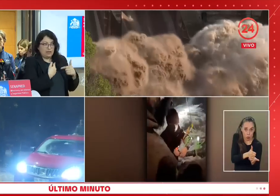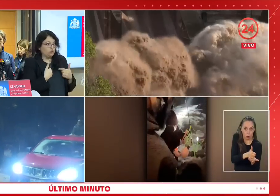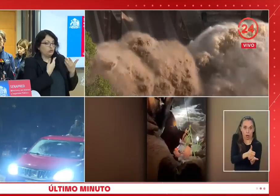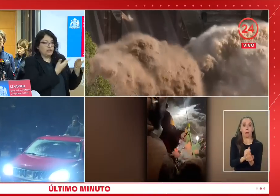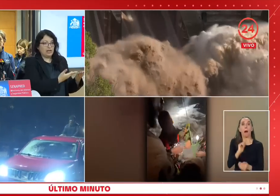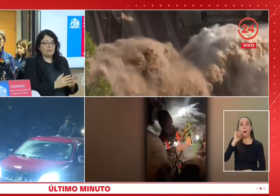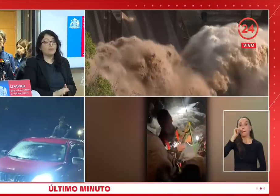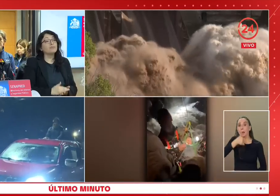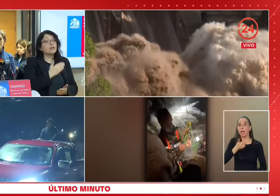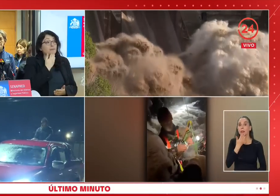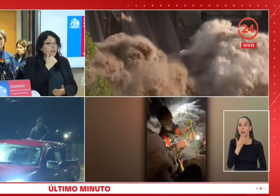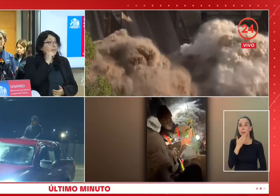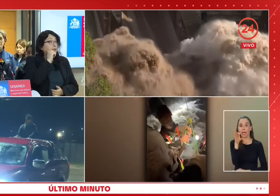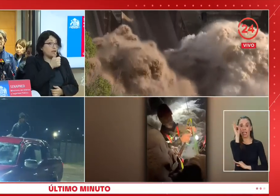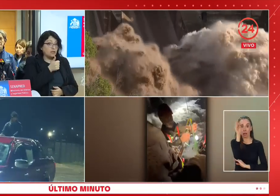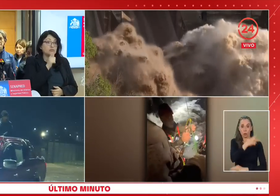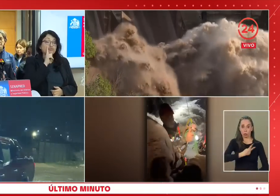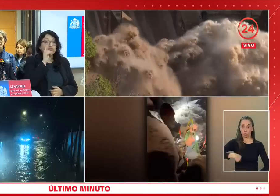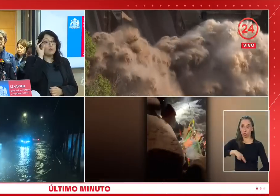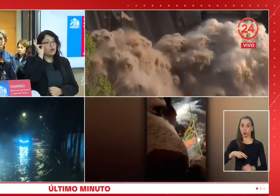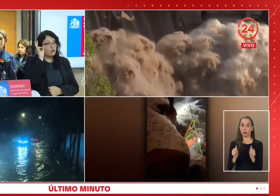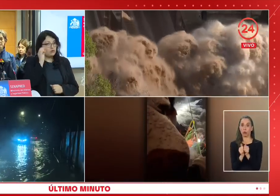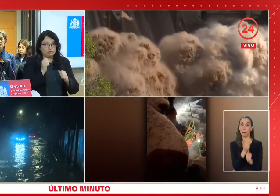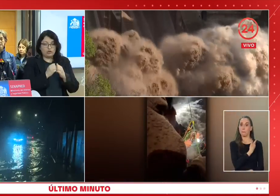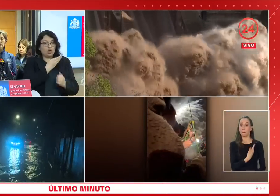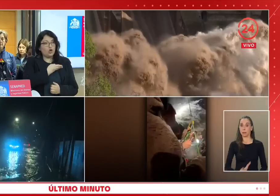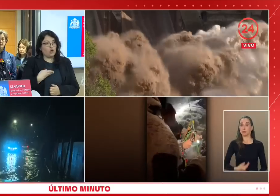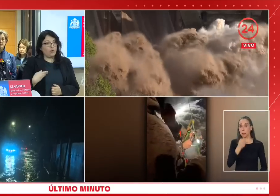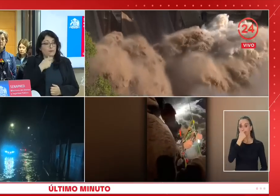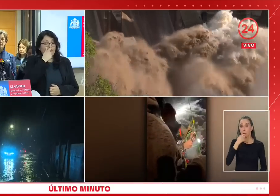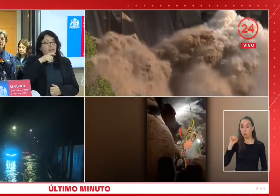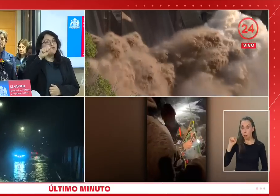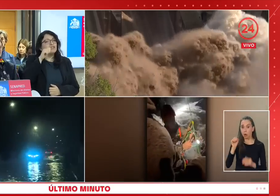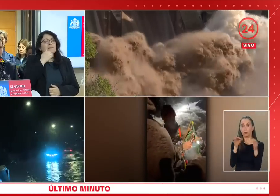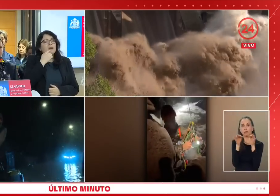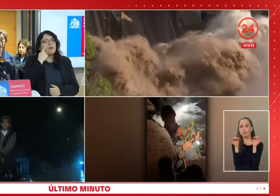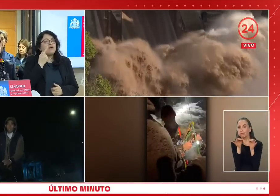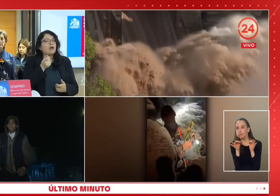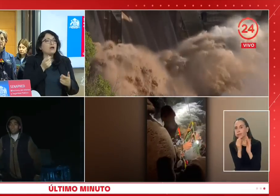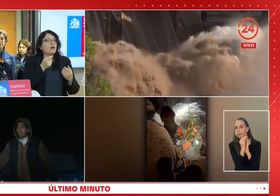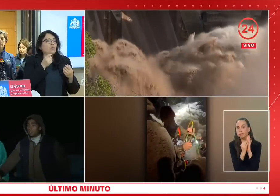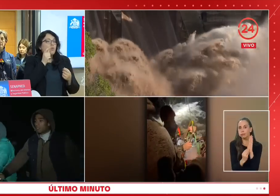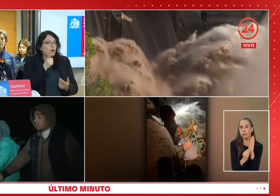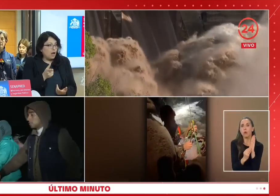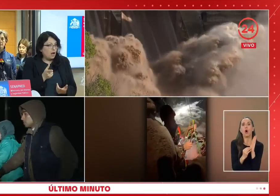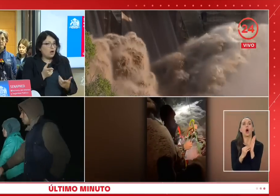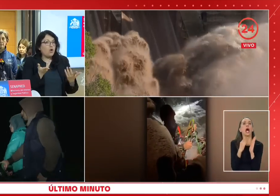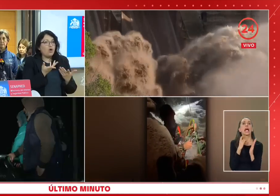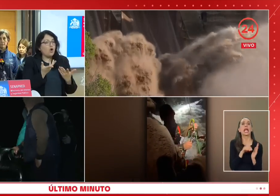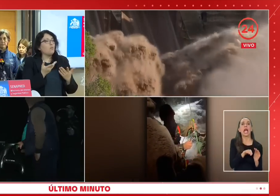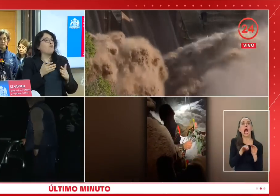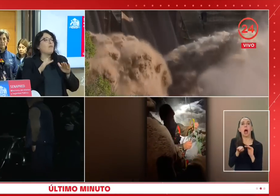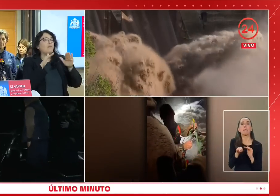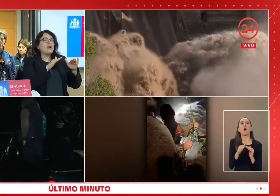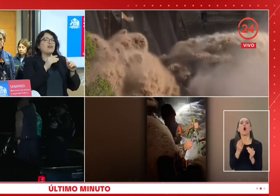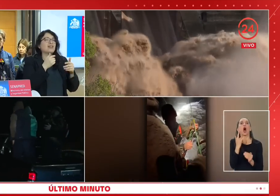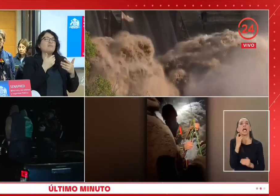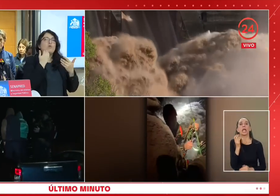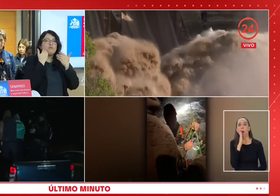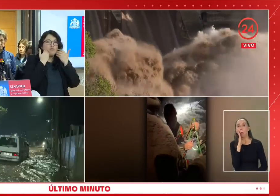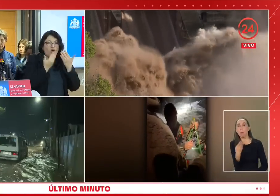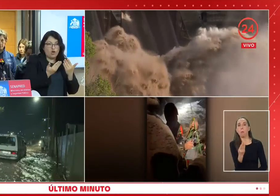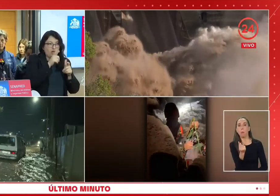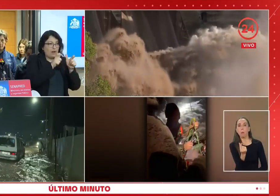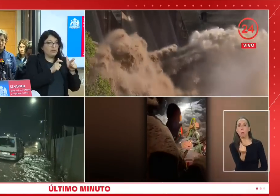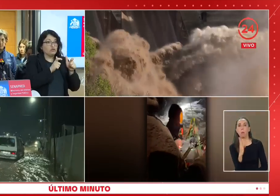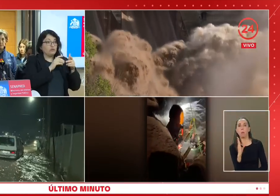mañana también en reunión que vamos a tener con el presidente vamos a detallar cuál va a ser el tipo de apoyo de Bono que se va a entregar a